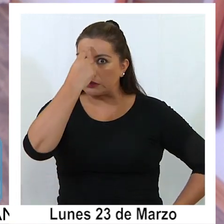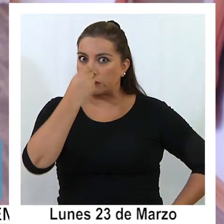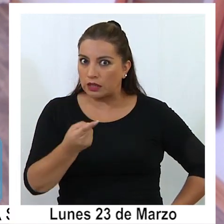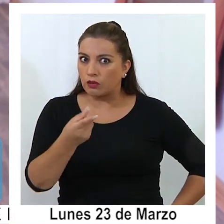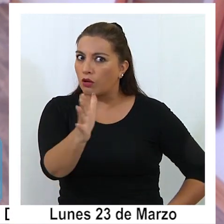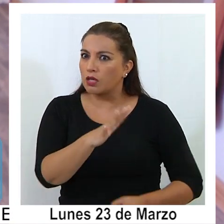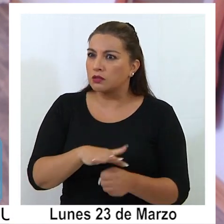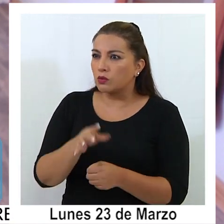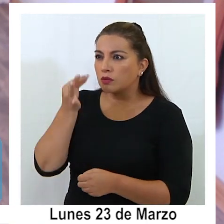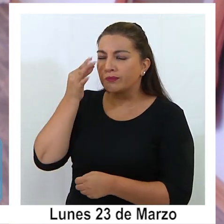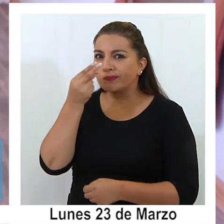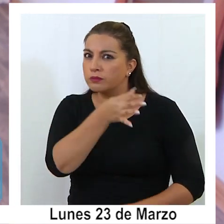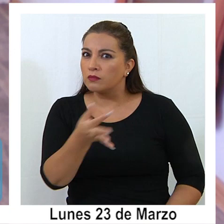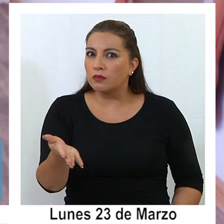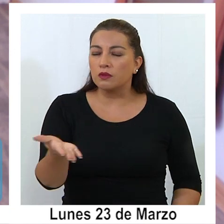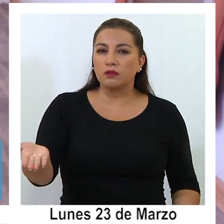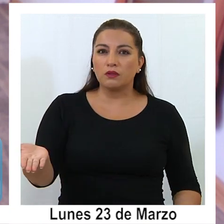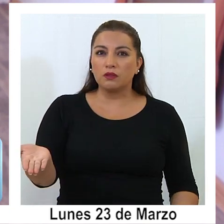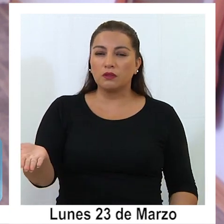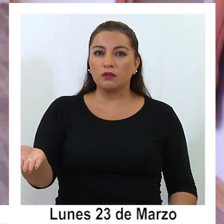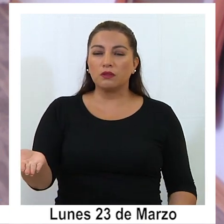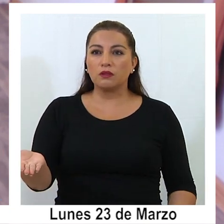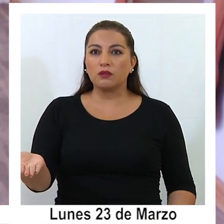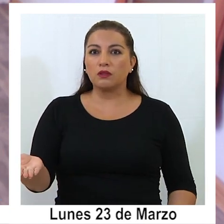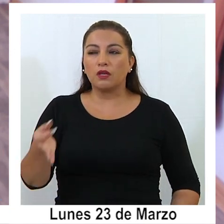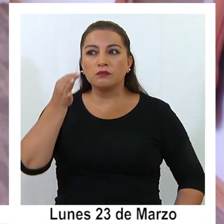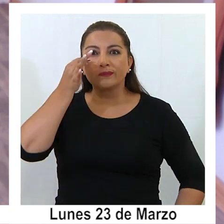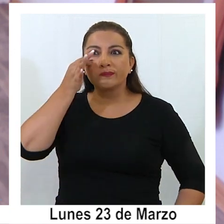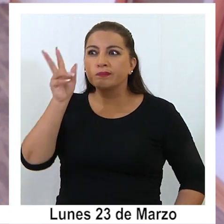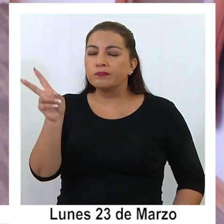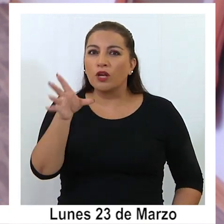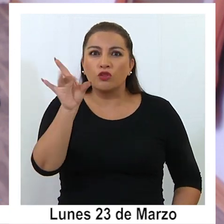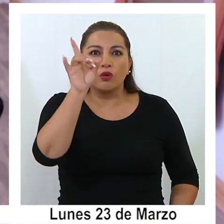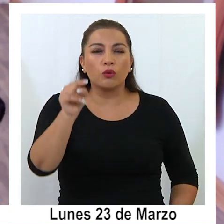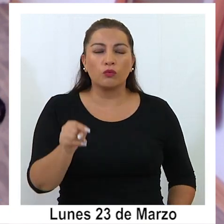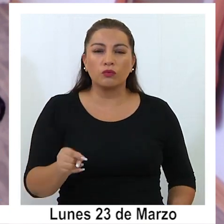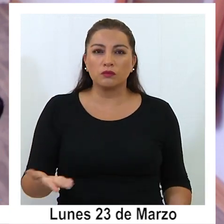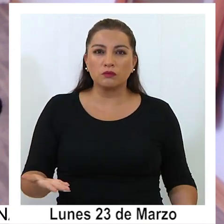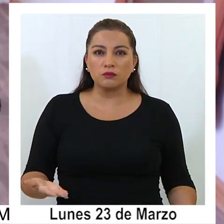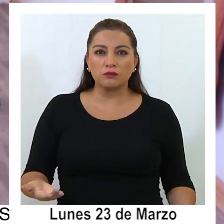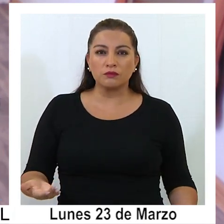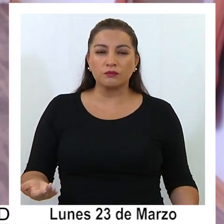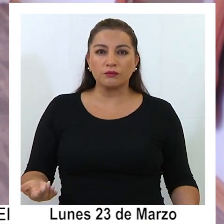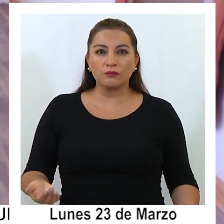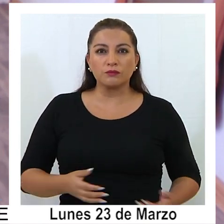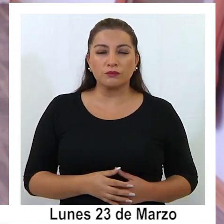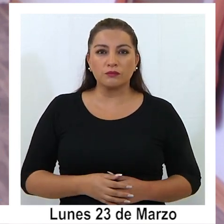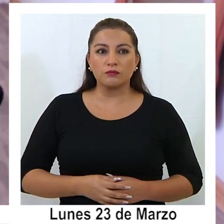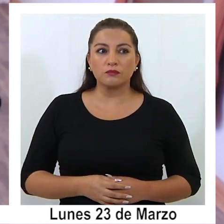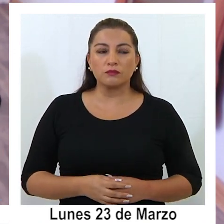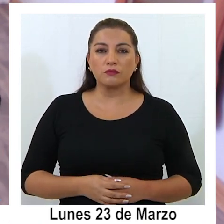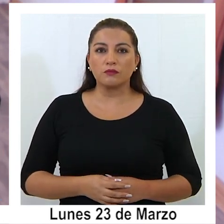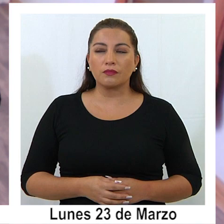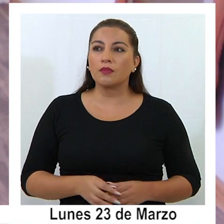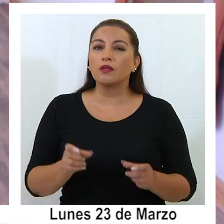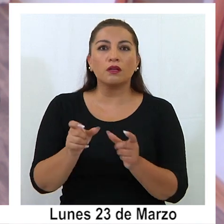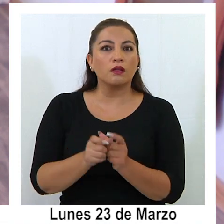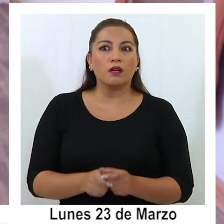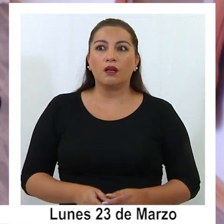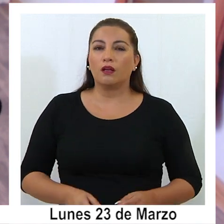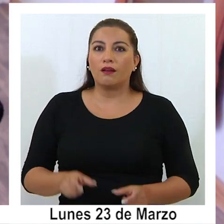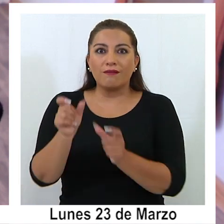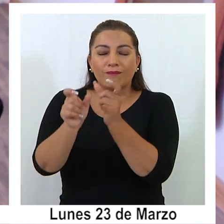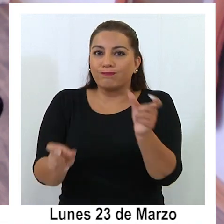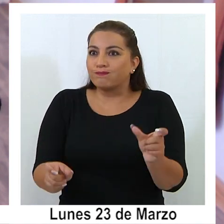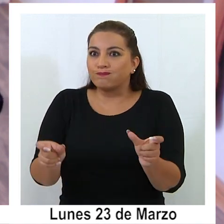estaba ocurriendo, se empezó a dar cuenta del margen de finalmente de cómo se contagiaba